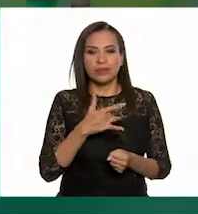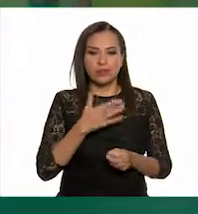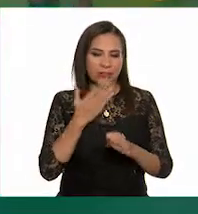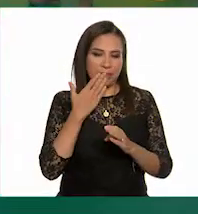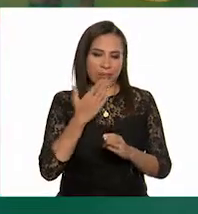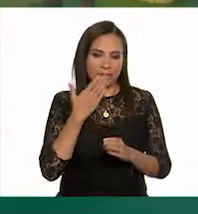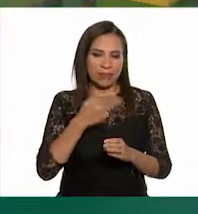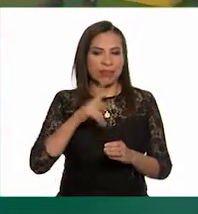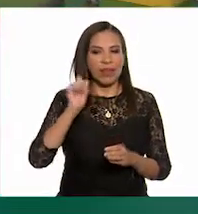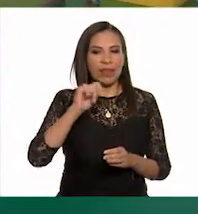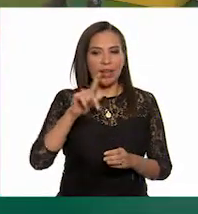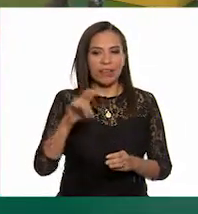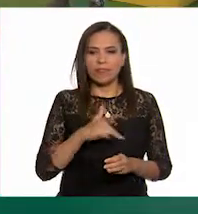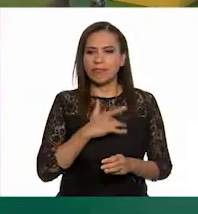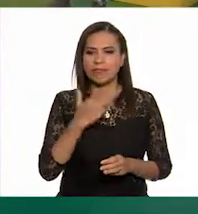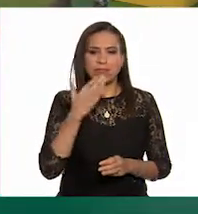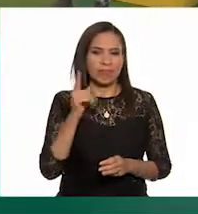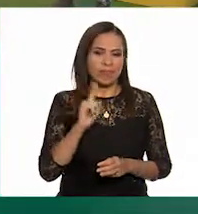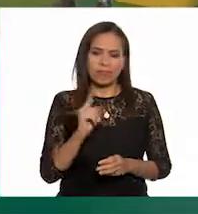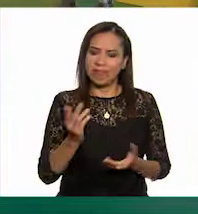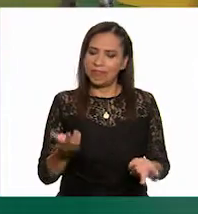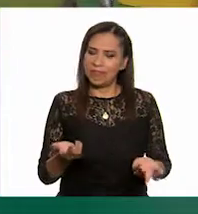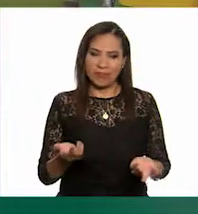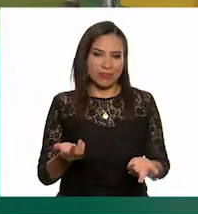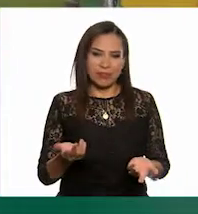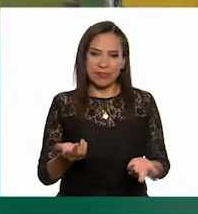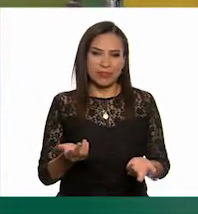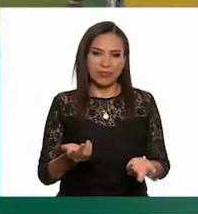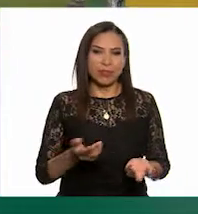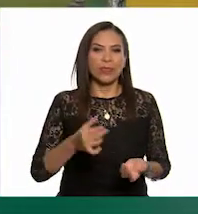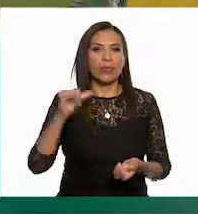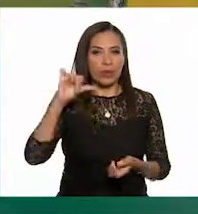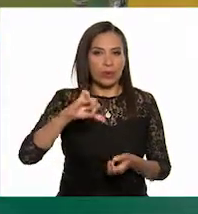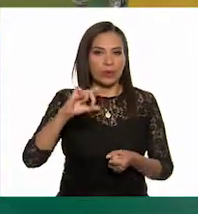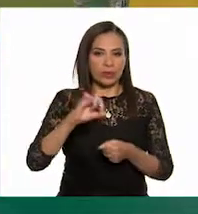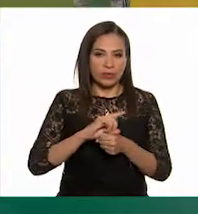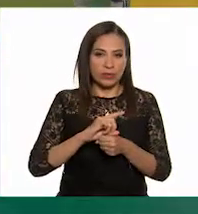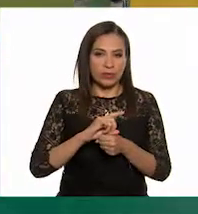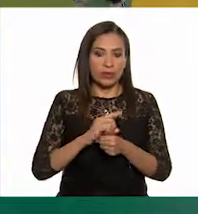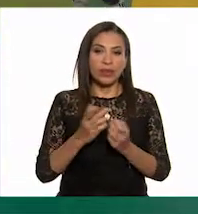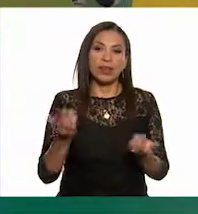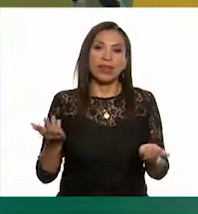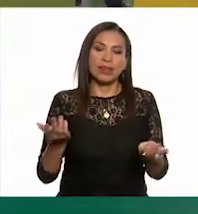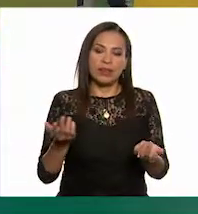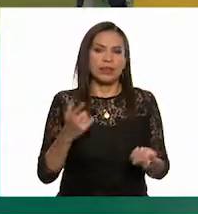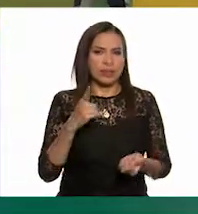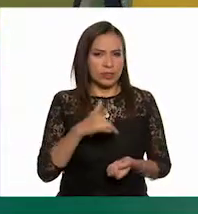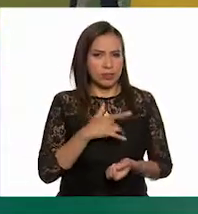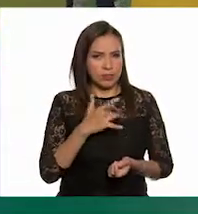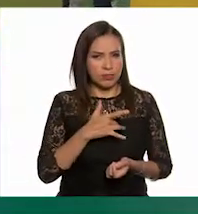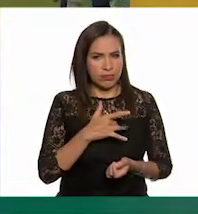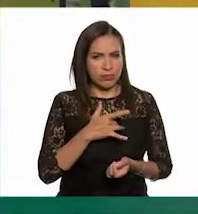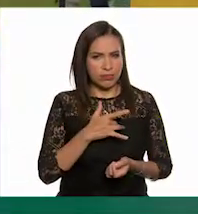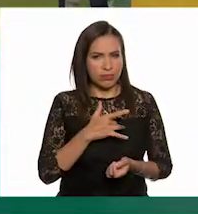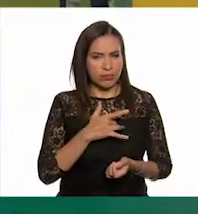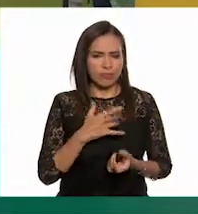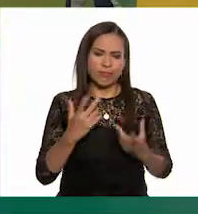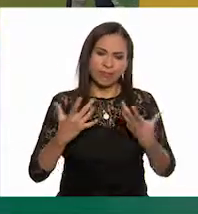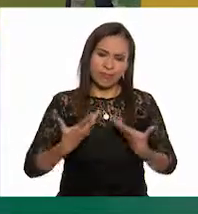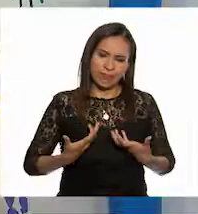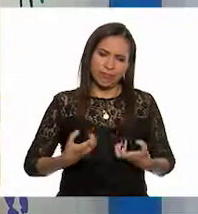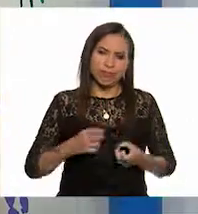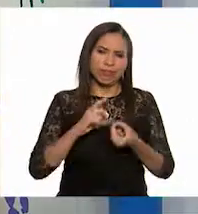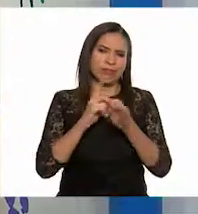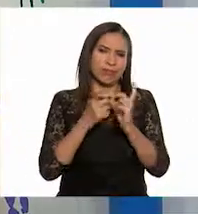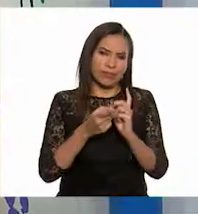bastante bien, aunque Ale dice que no se ha sentido muy bien, que digamos, el día de hoy. Ah, ¿te sientes bien o te